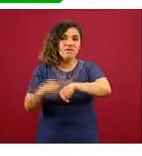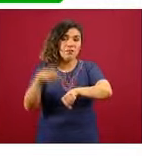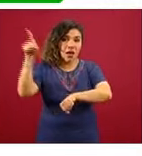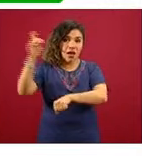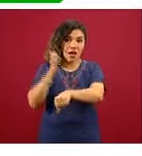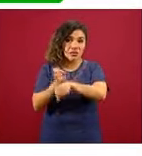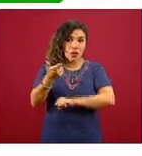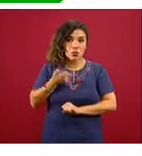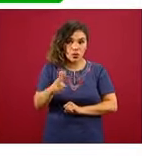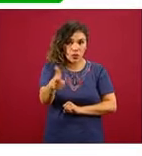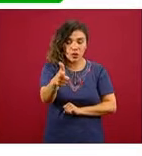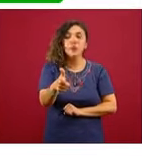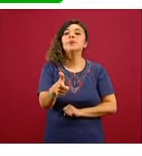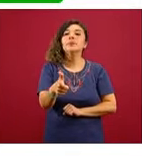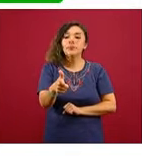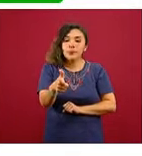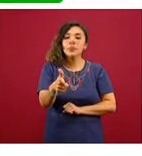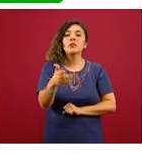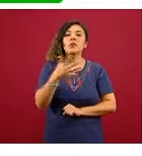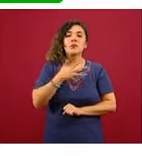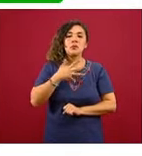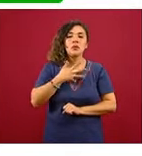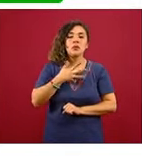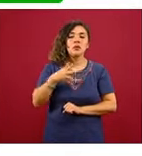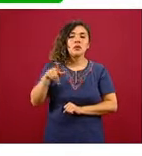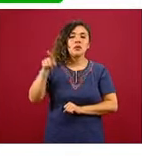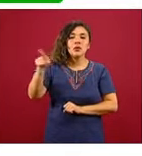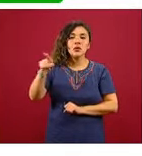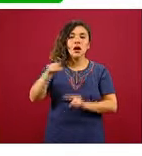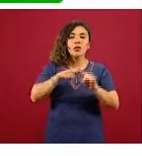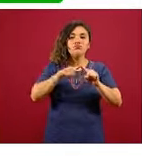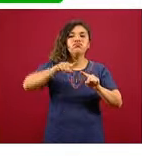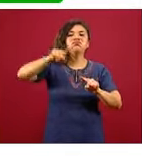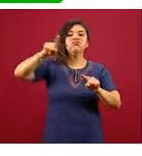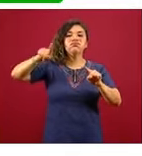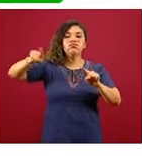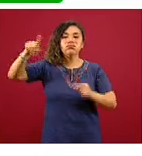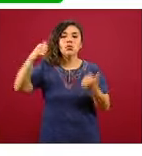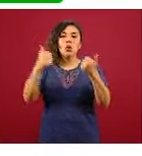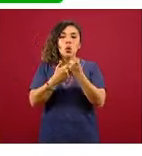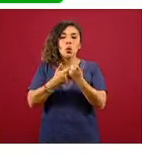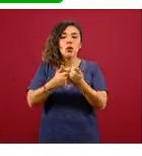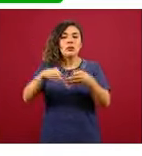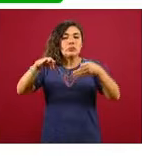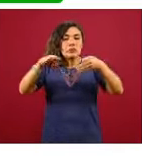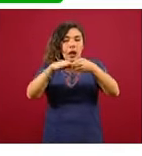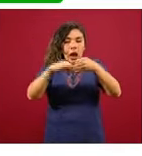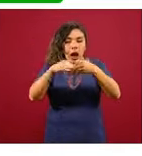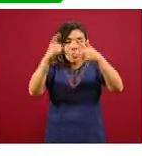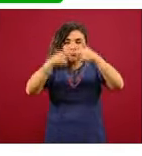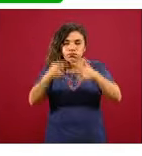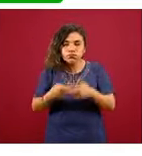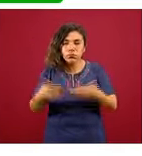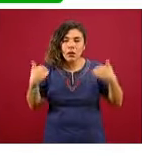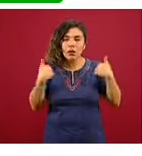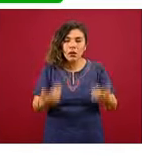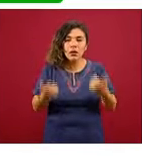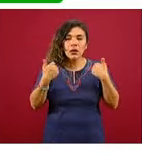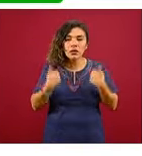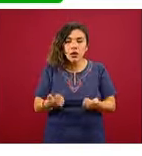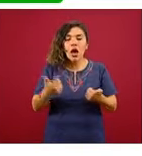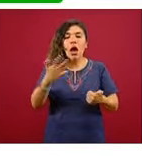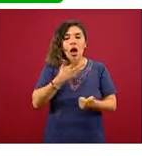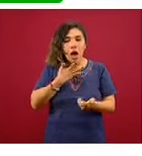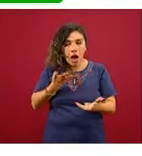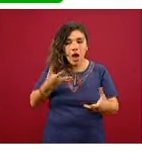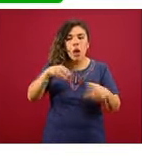de Guanajuato. Vemos una curva epidémica ya con los casos estimados, es decir, ya tiene los casos aún